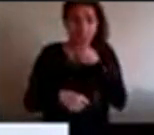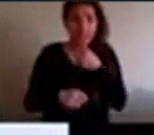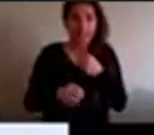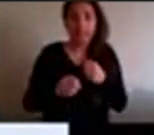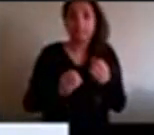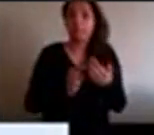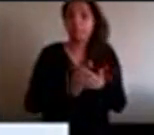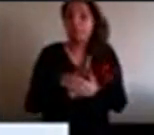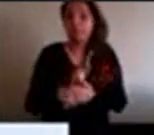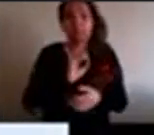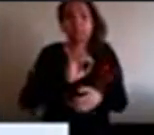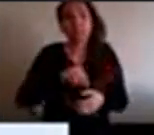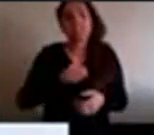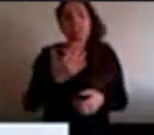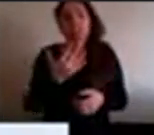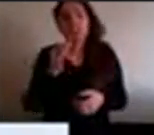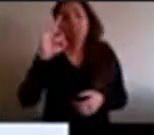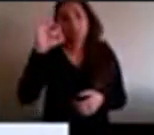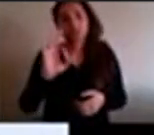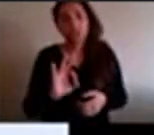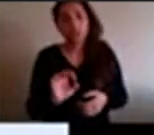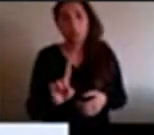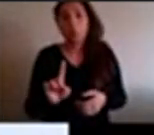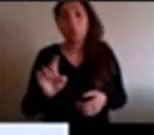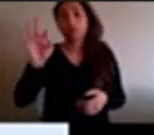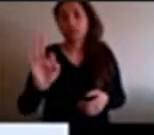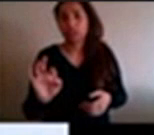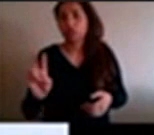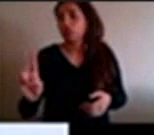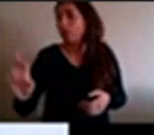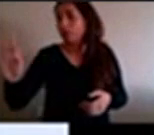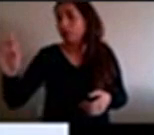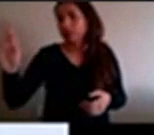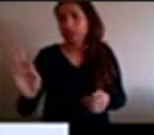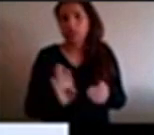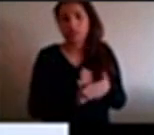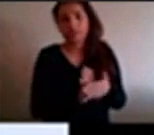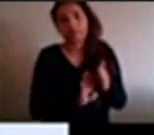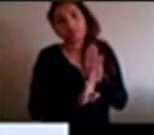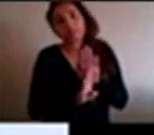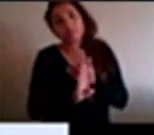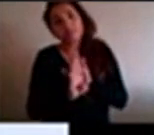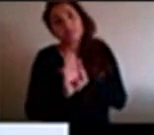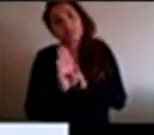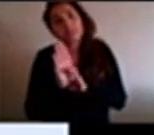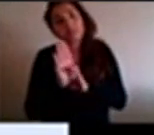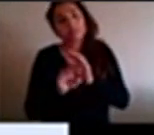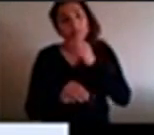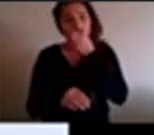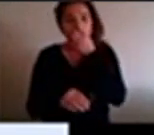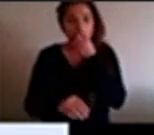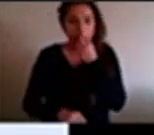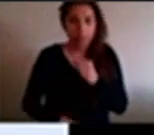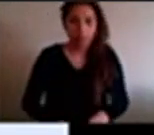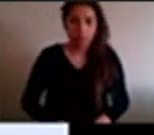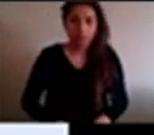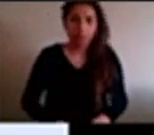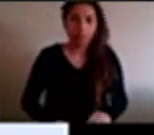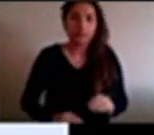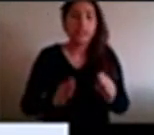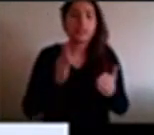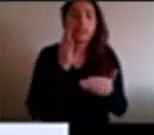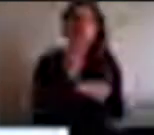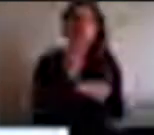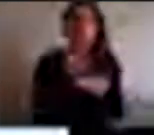la misma DIAN, el INPEC, el Instituto Colombiano de Bienestar Familiar, deben cumplir una cuota del 2%, el cual